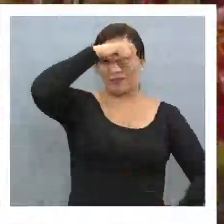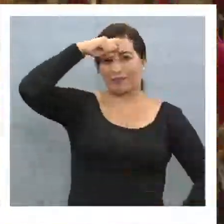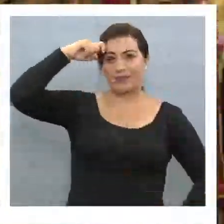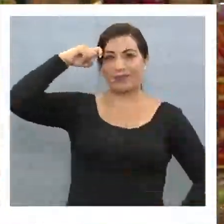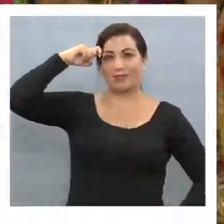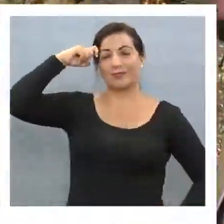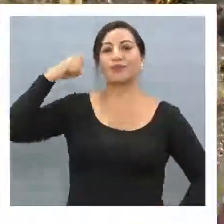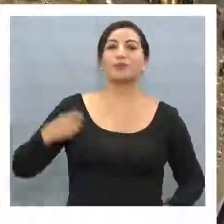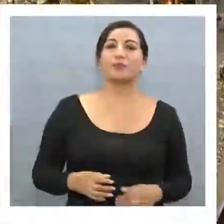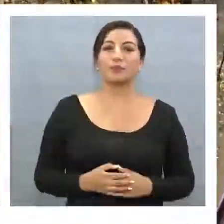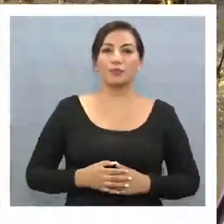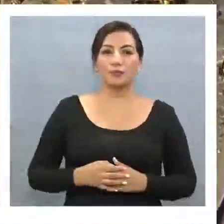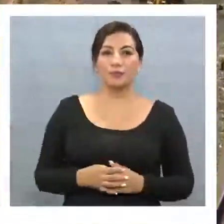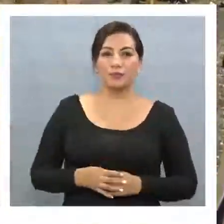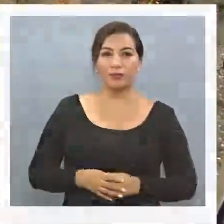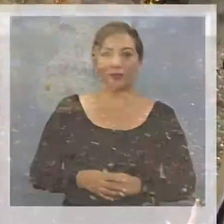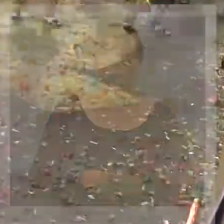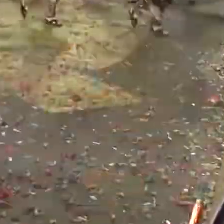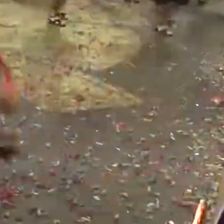¡Gracias!